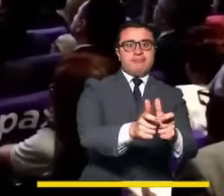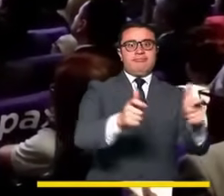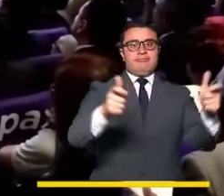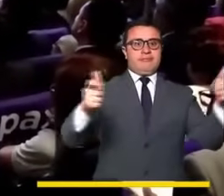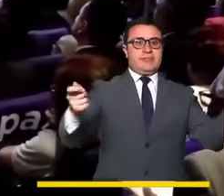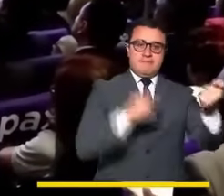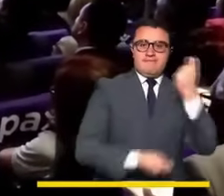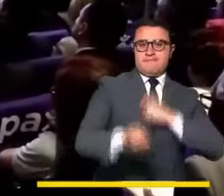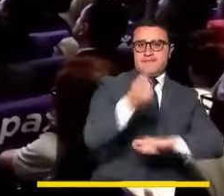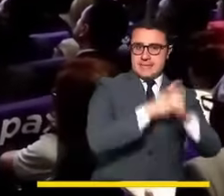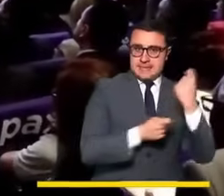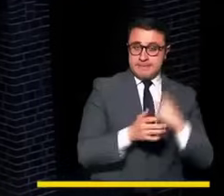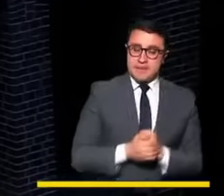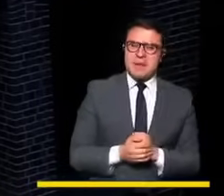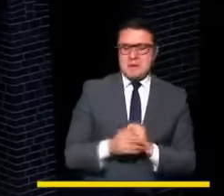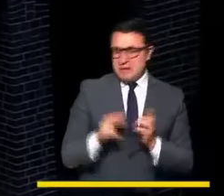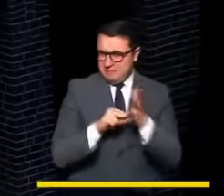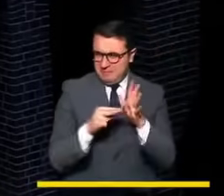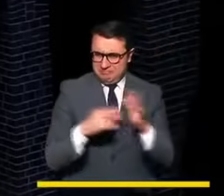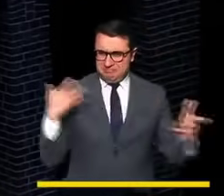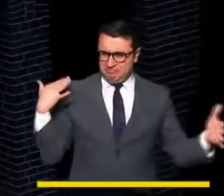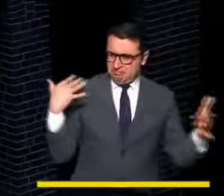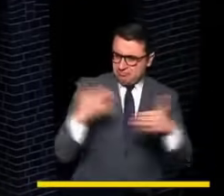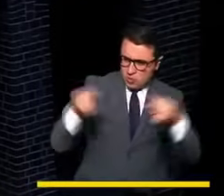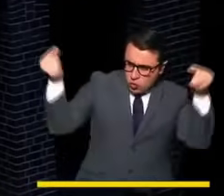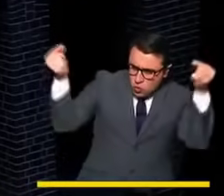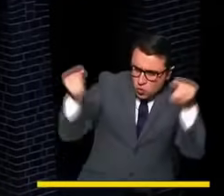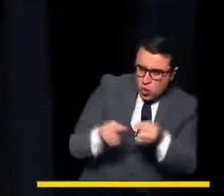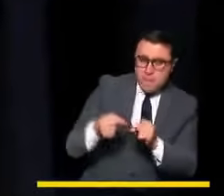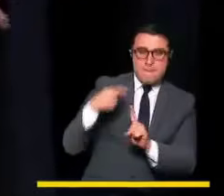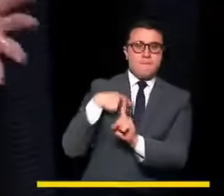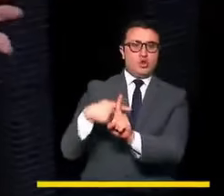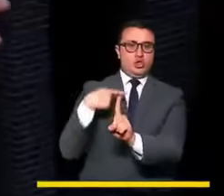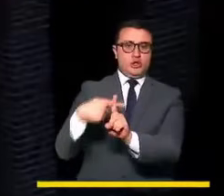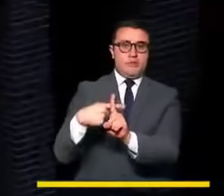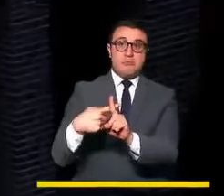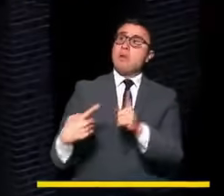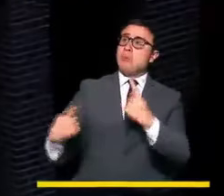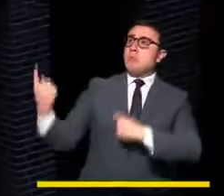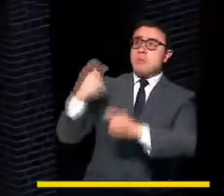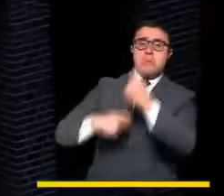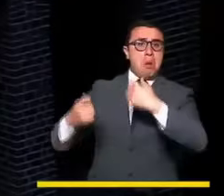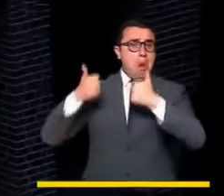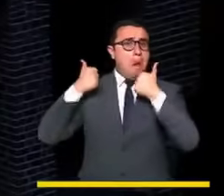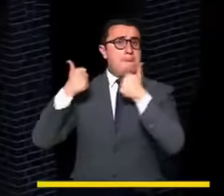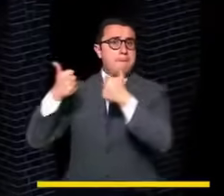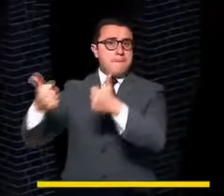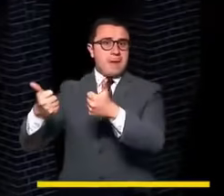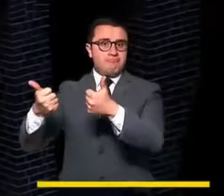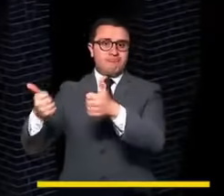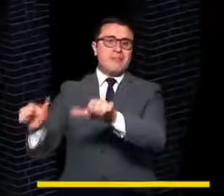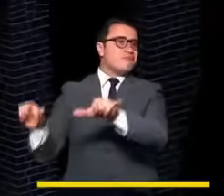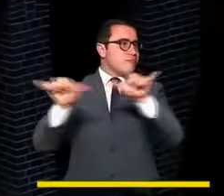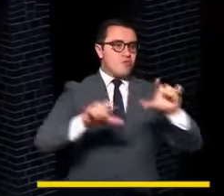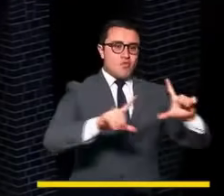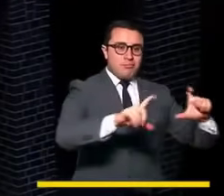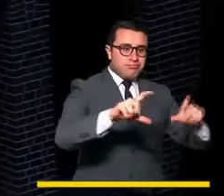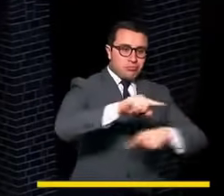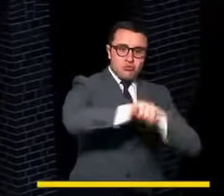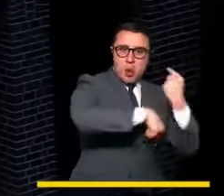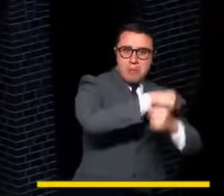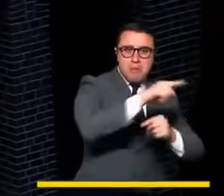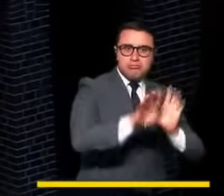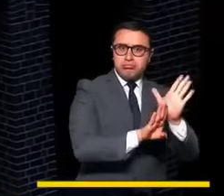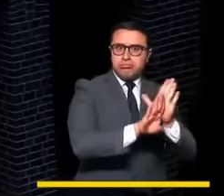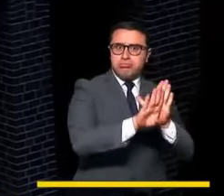Son cifras positivas. Cuando nos ha ido bien en comercio, nos ha ido bien en turismo,